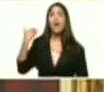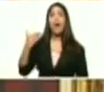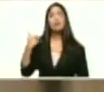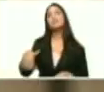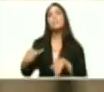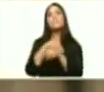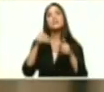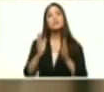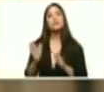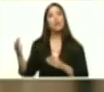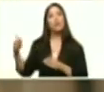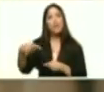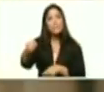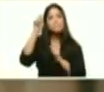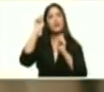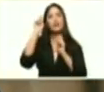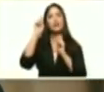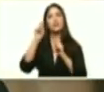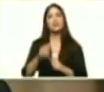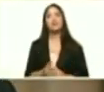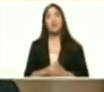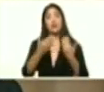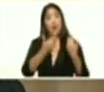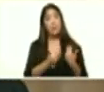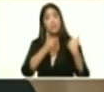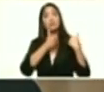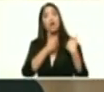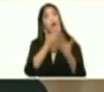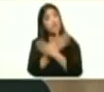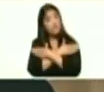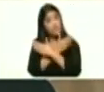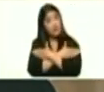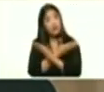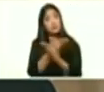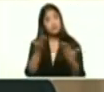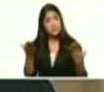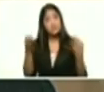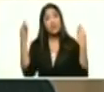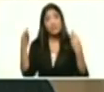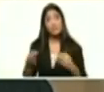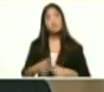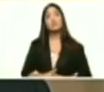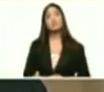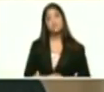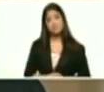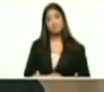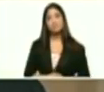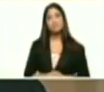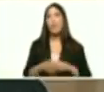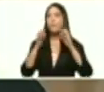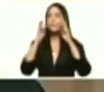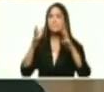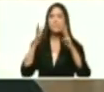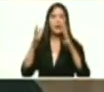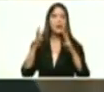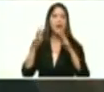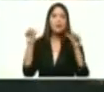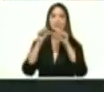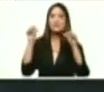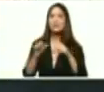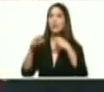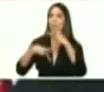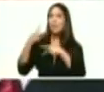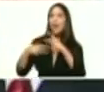pesca, y agricultura, responsabilidad, que ha asumido, lo felicito, verdaderamente, vamos a tener, un milagro, allí, en todo el sistema,